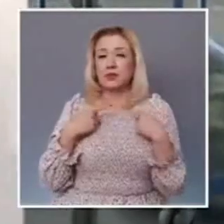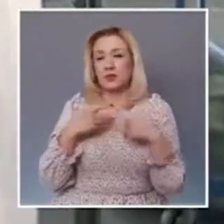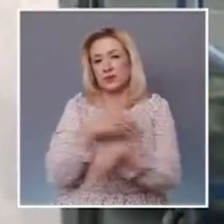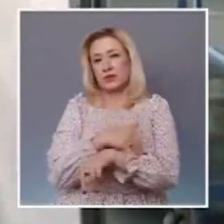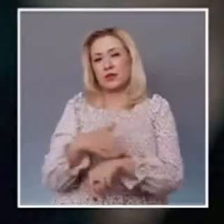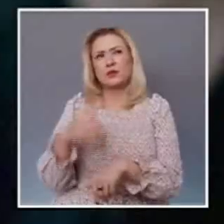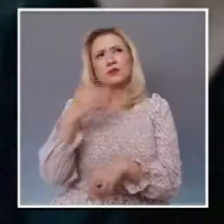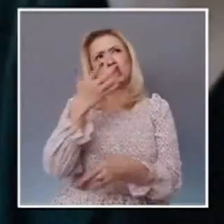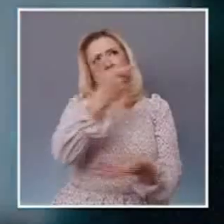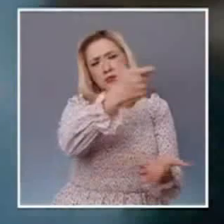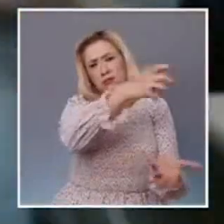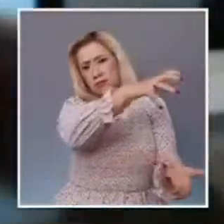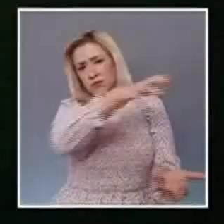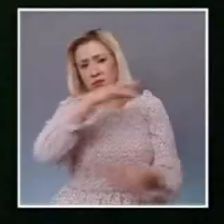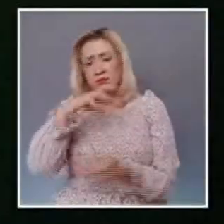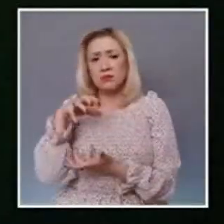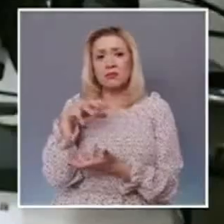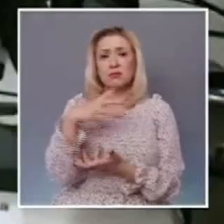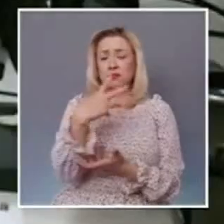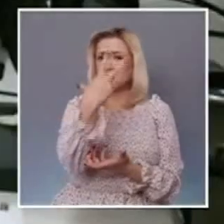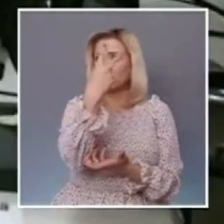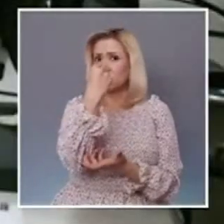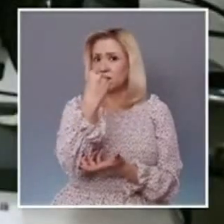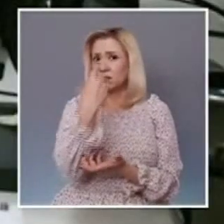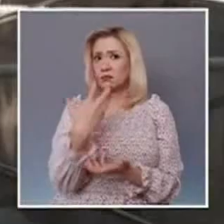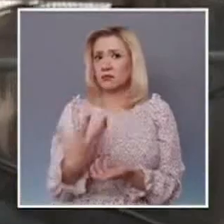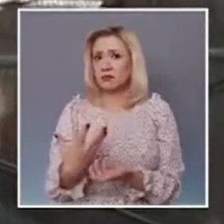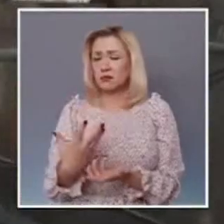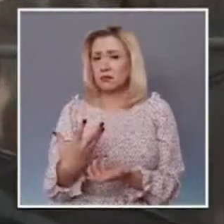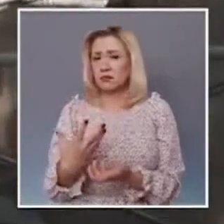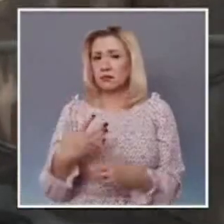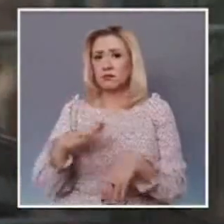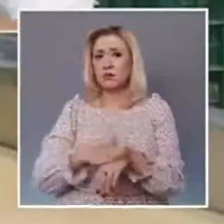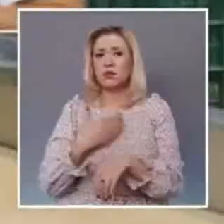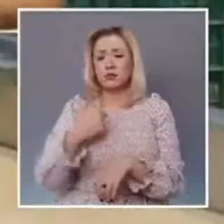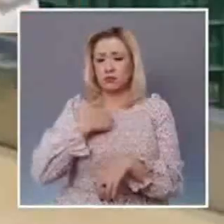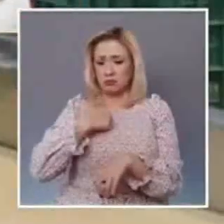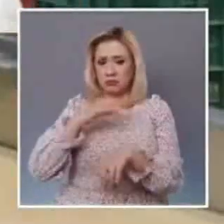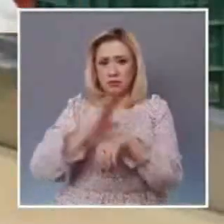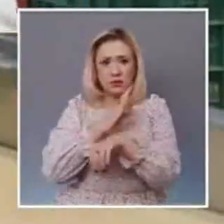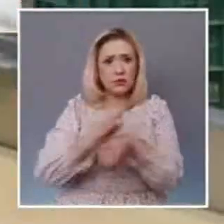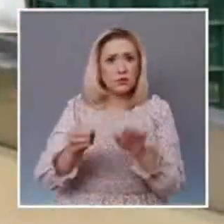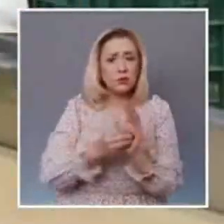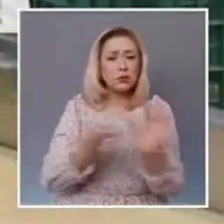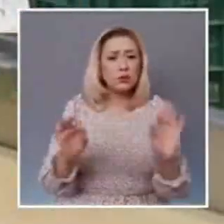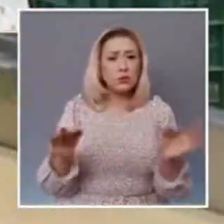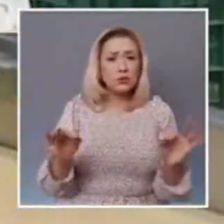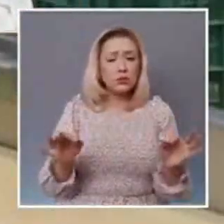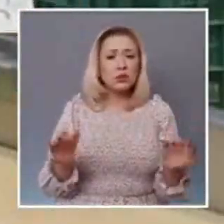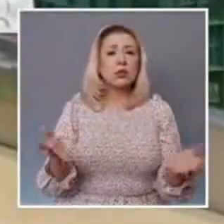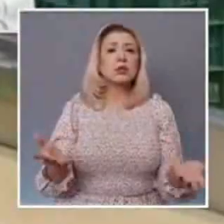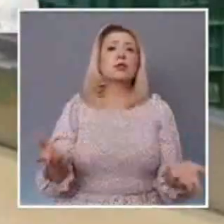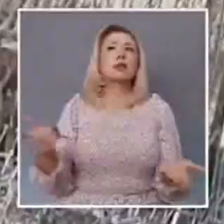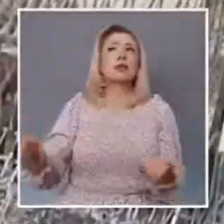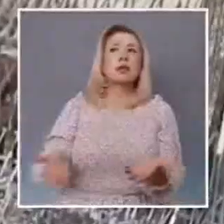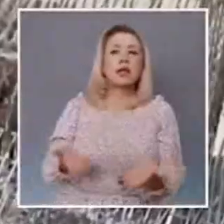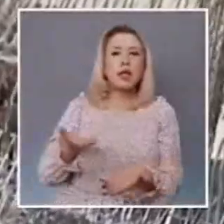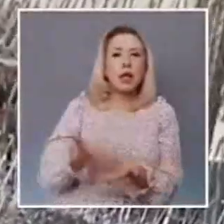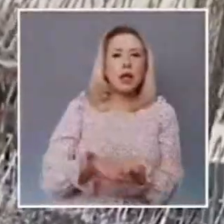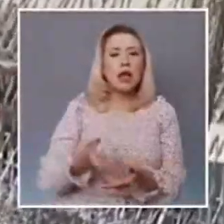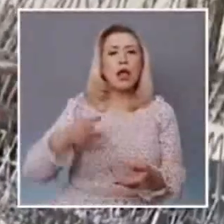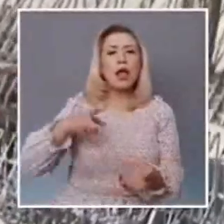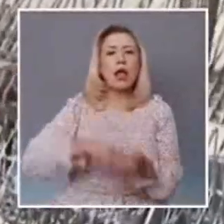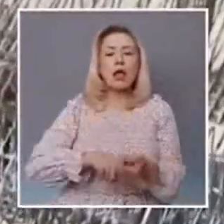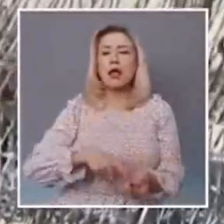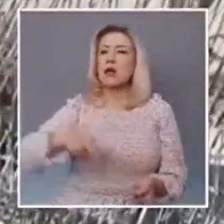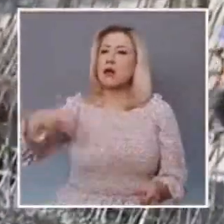recursos y esa acción depende del derecho a ser declarado beneficiario, lo cual no fue solicitado de manera independiente, es necesario agotar la